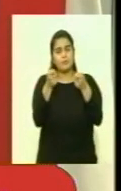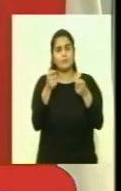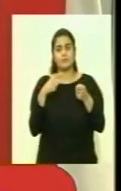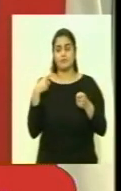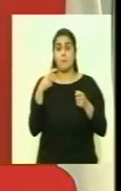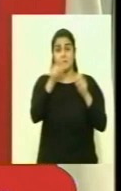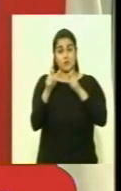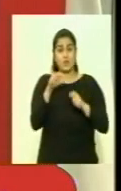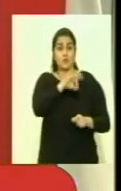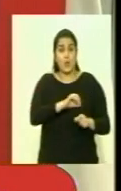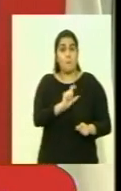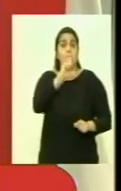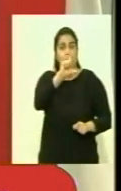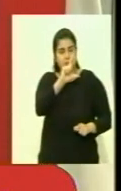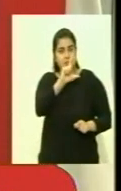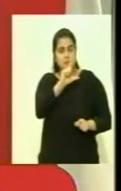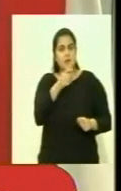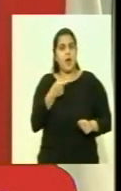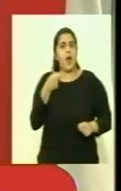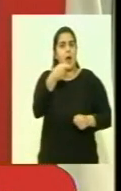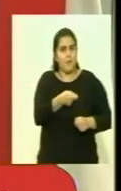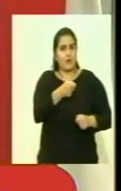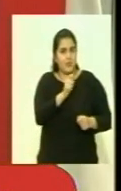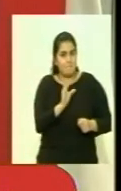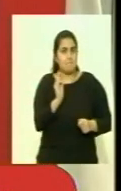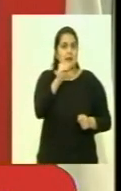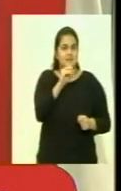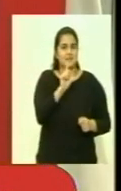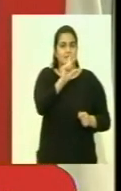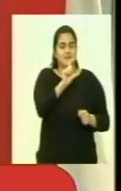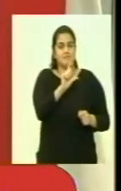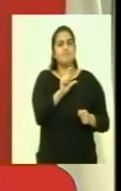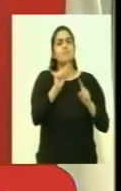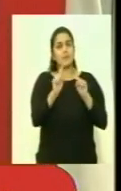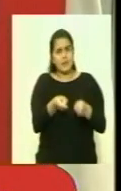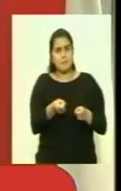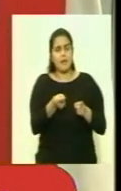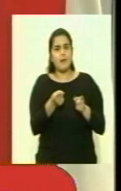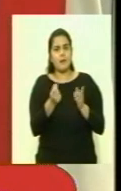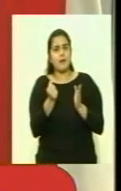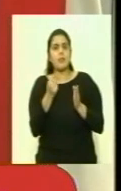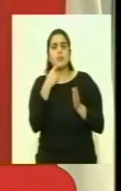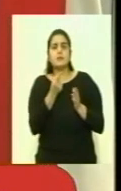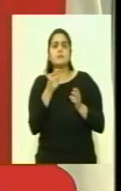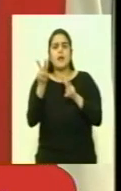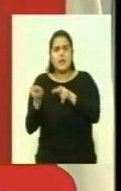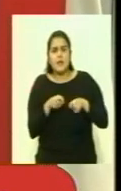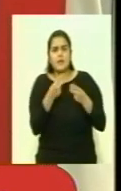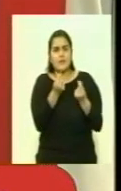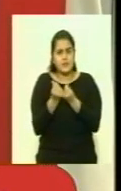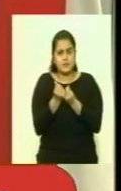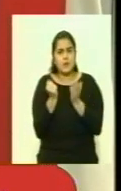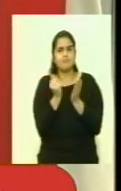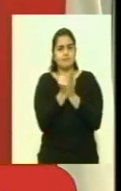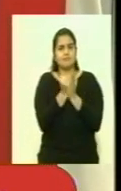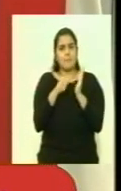ganaban puedan realizar aportes extraordinarios y además también donde se grabó la renta financiera y donde